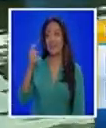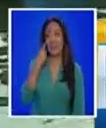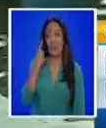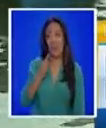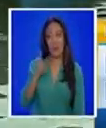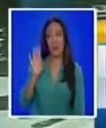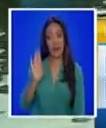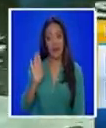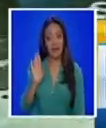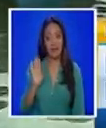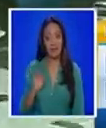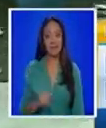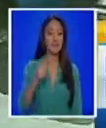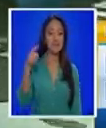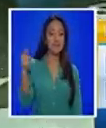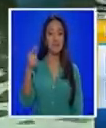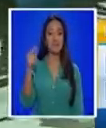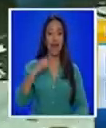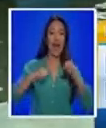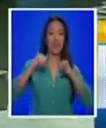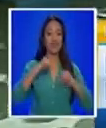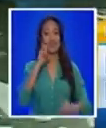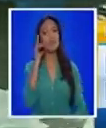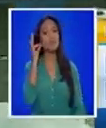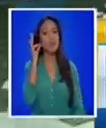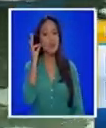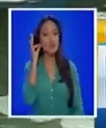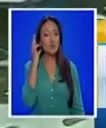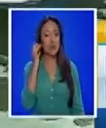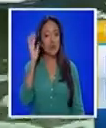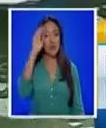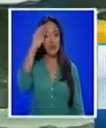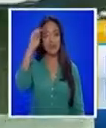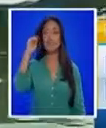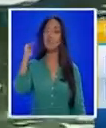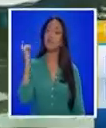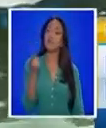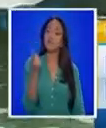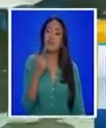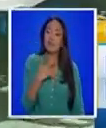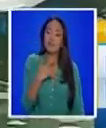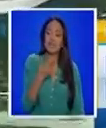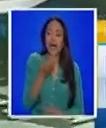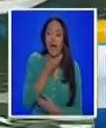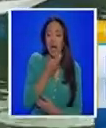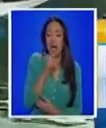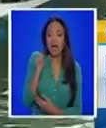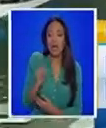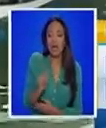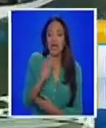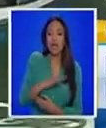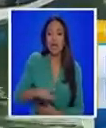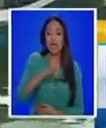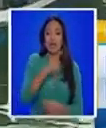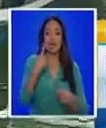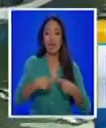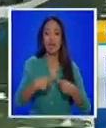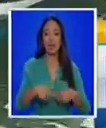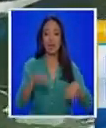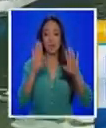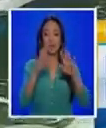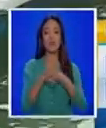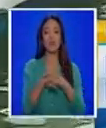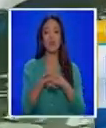pruebita con la chama también para que se caliente en este calor que lo brinda también nuestra ciudad capital. Vamos a